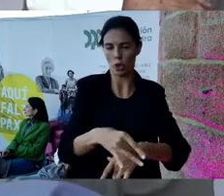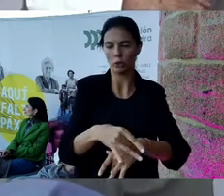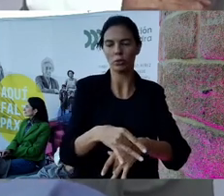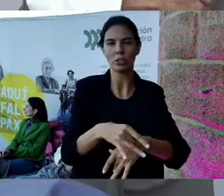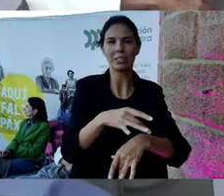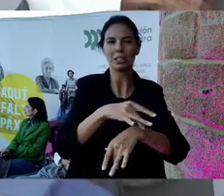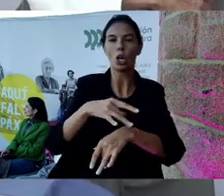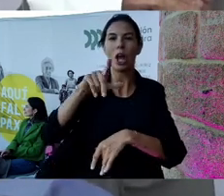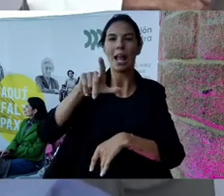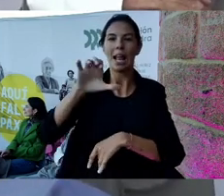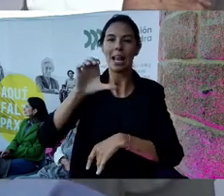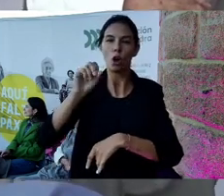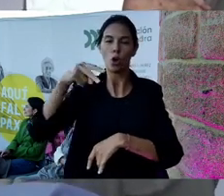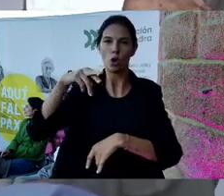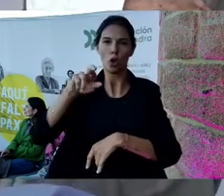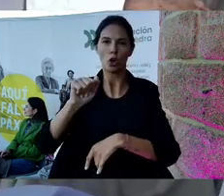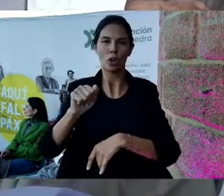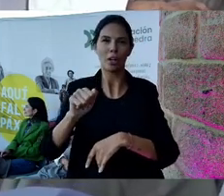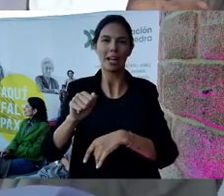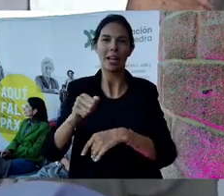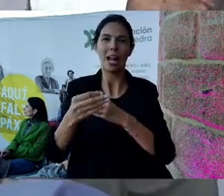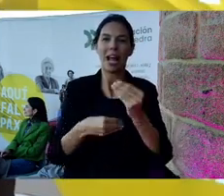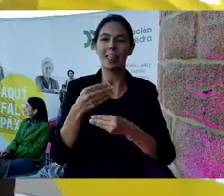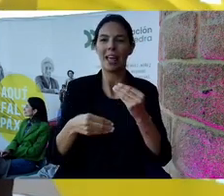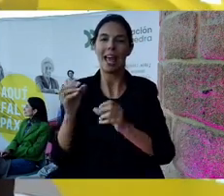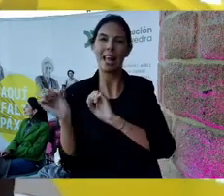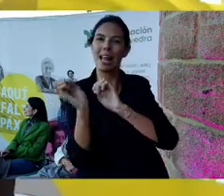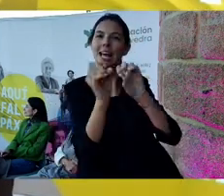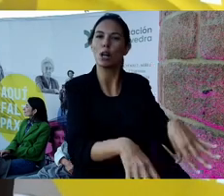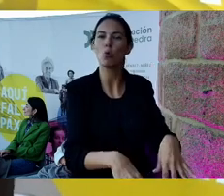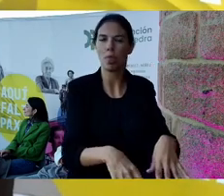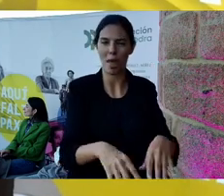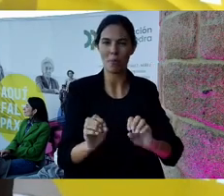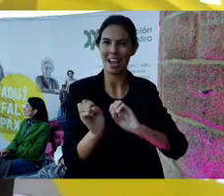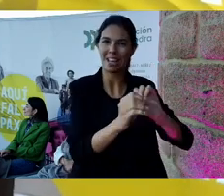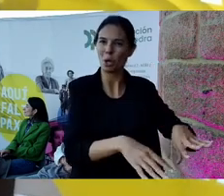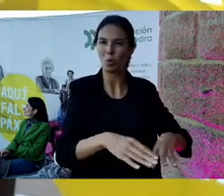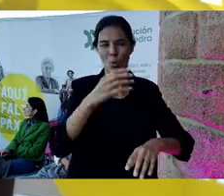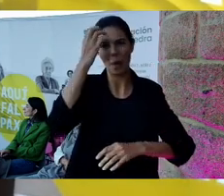un guión en lo que Leonor renunciaba